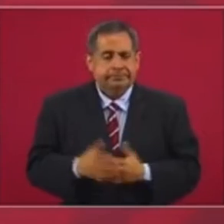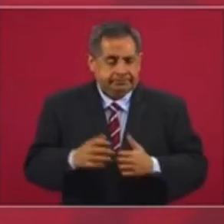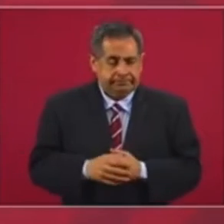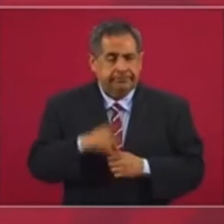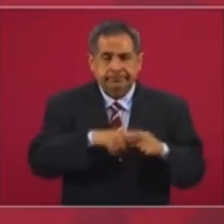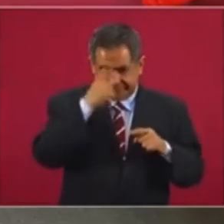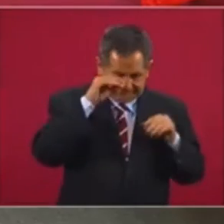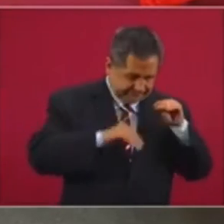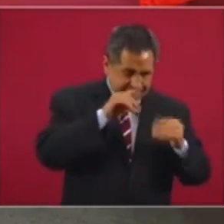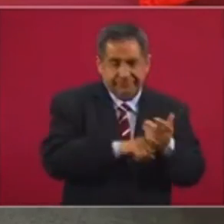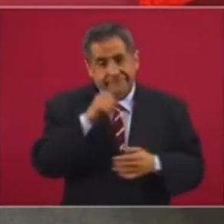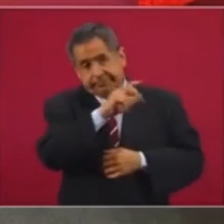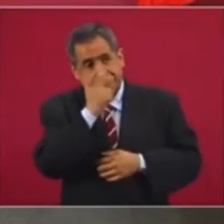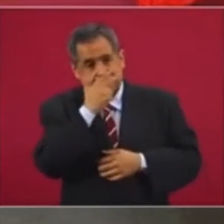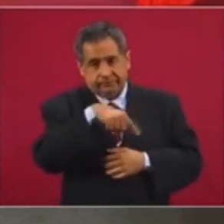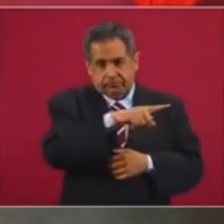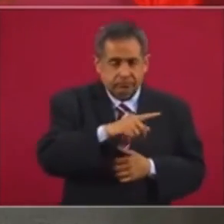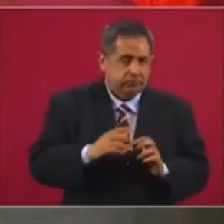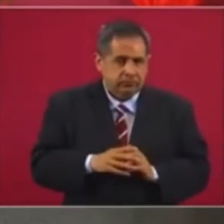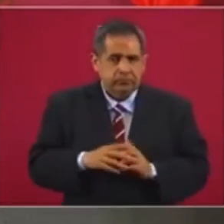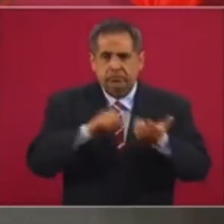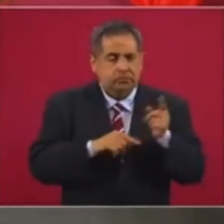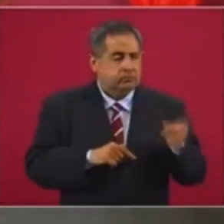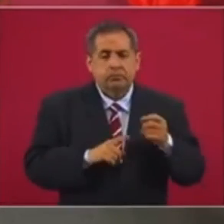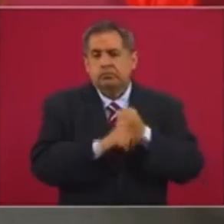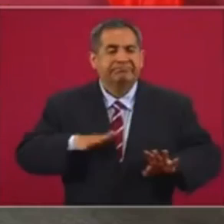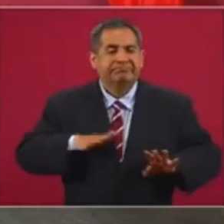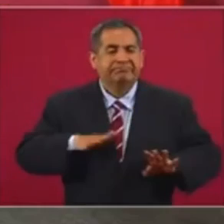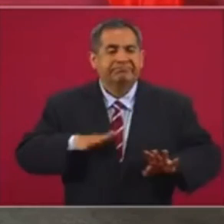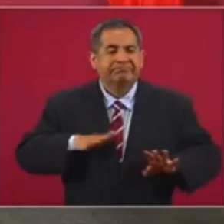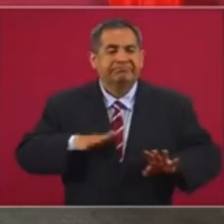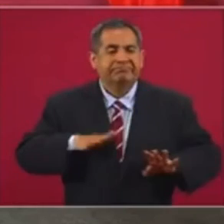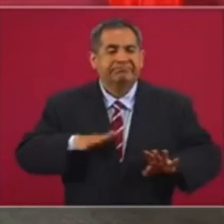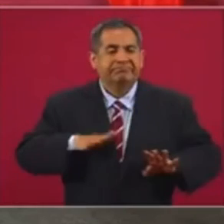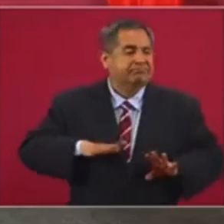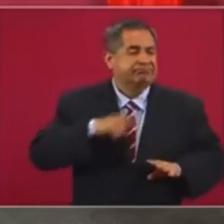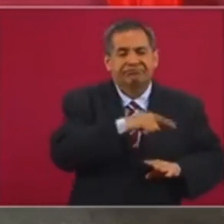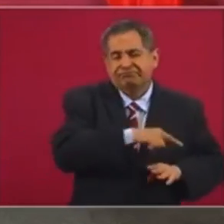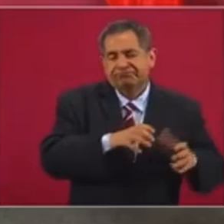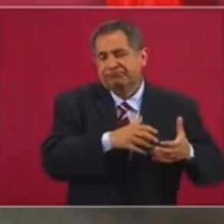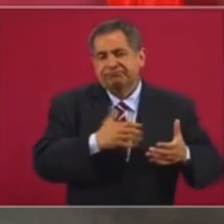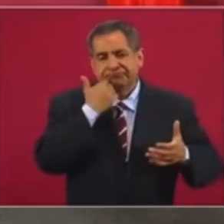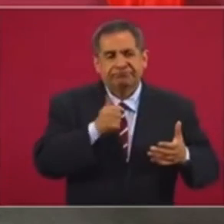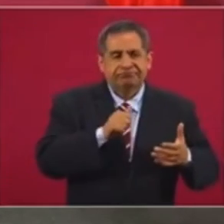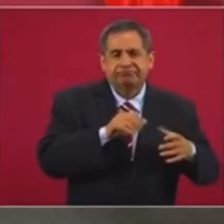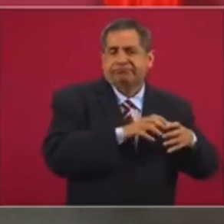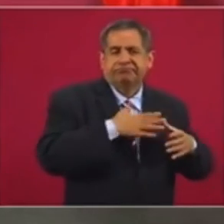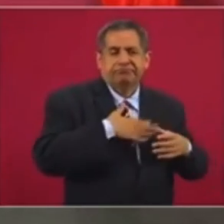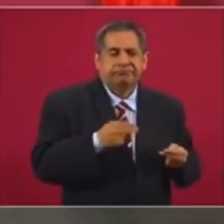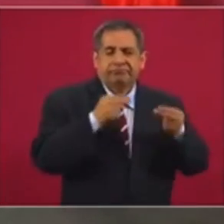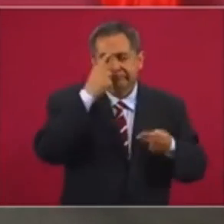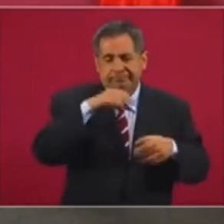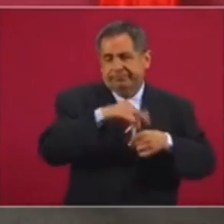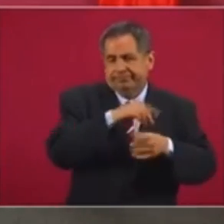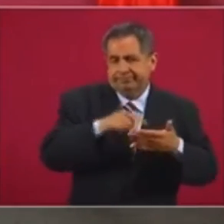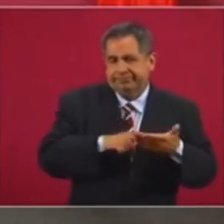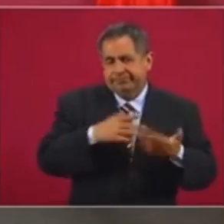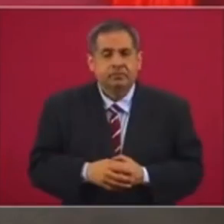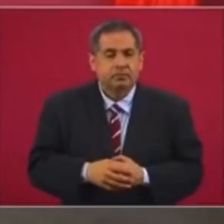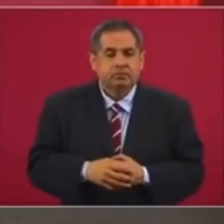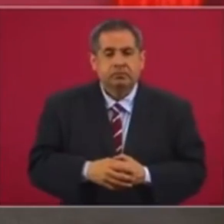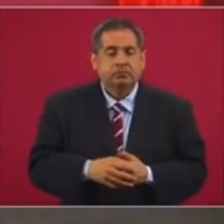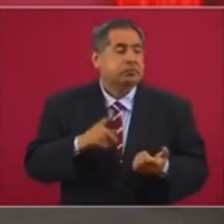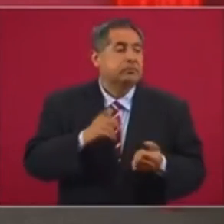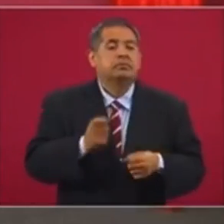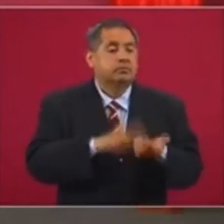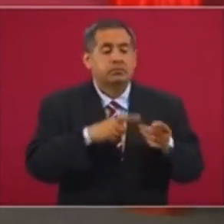lo crearon allá, es un asunto que surge de intereses creados en Chihuahua.